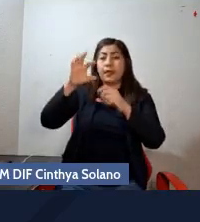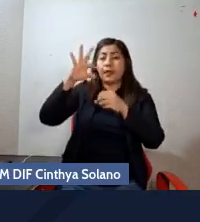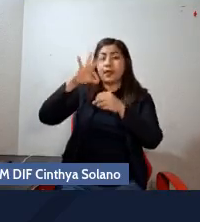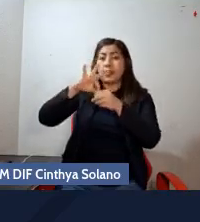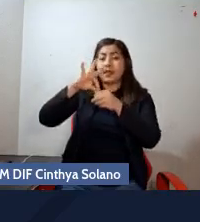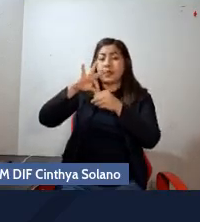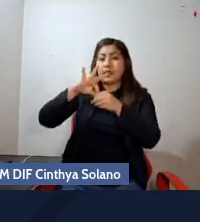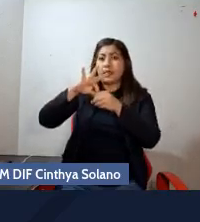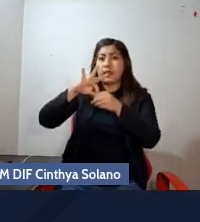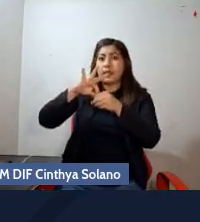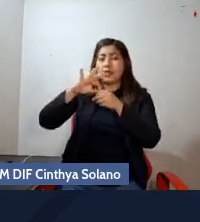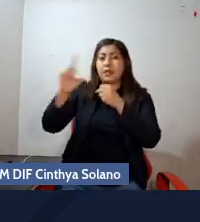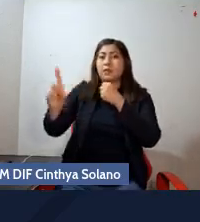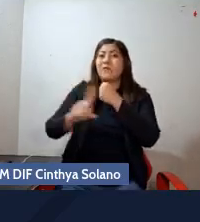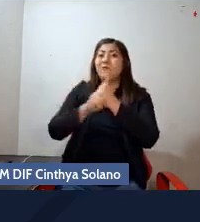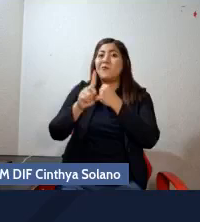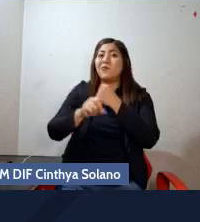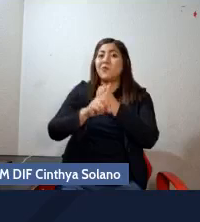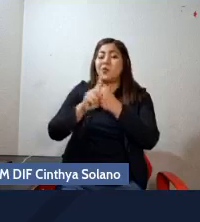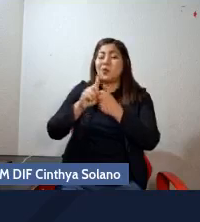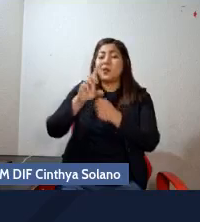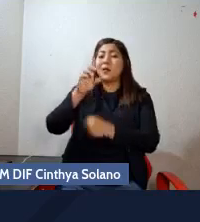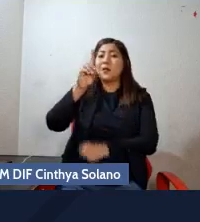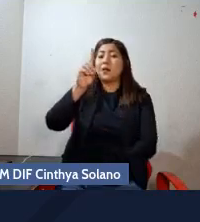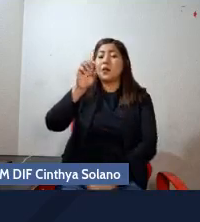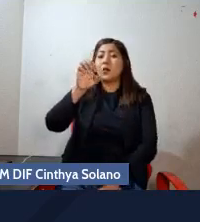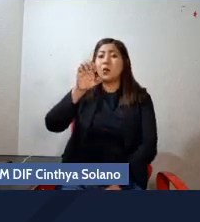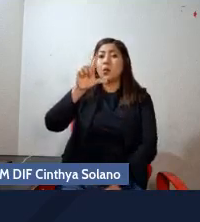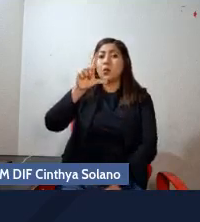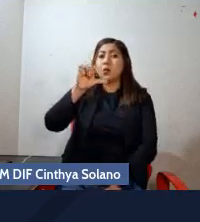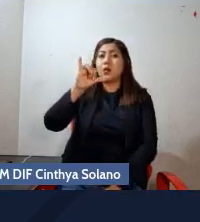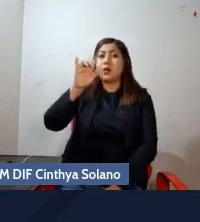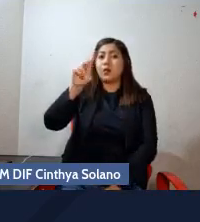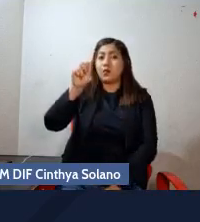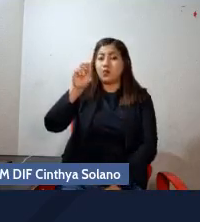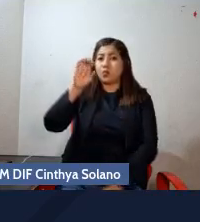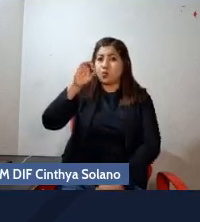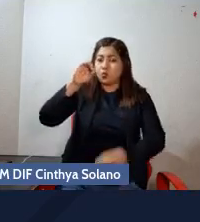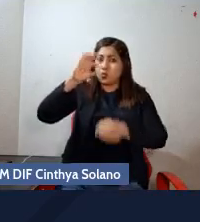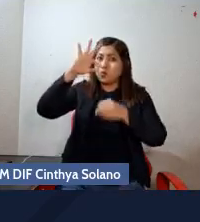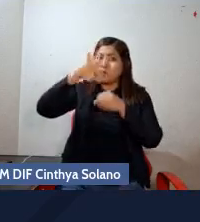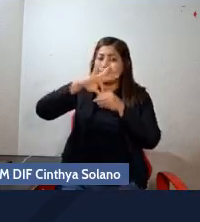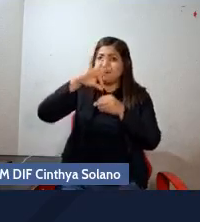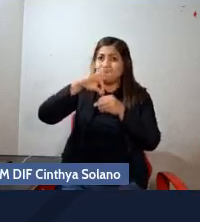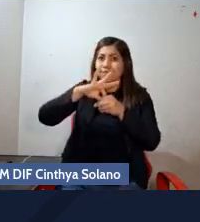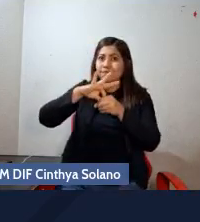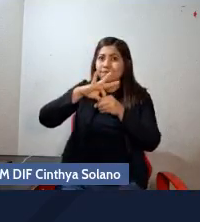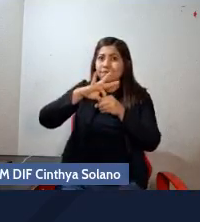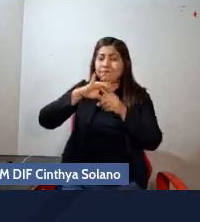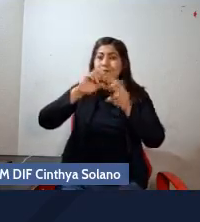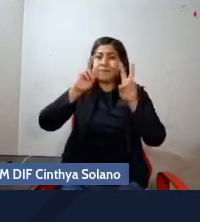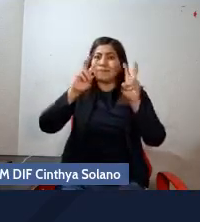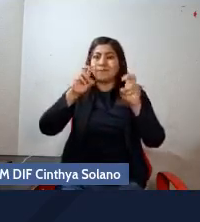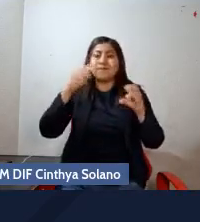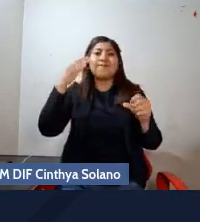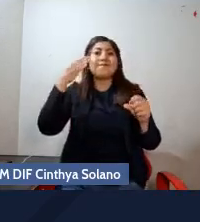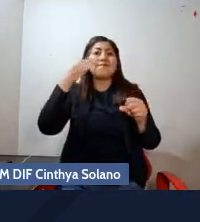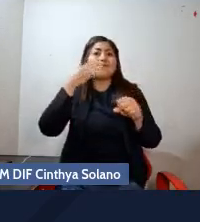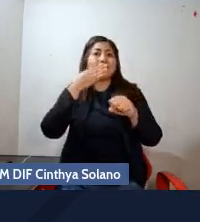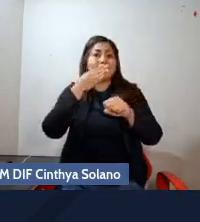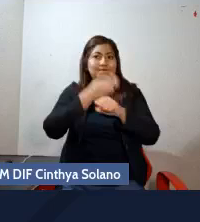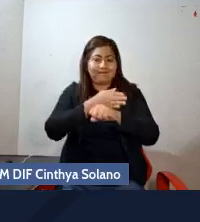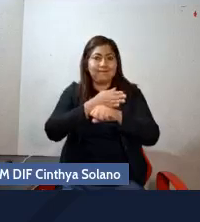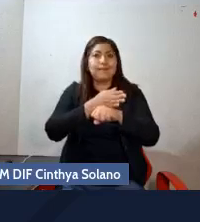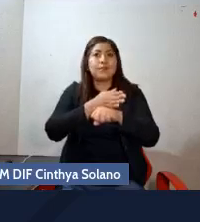electoral. Y reitero, como hace unos minutos, de verdad discúlpenme si en algunos temas soy muy reiterativa, pero sí quiero que